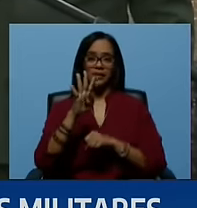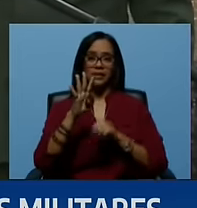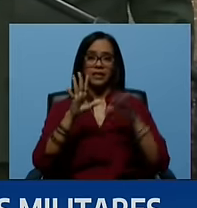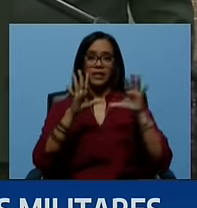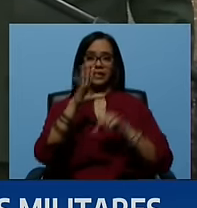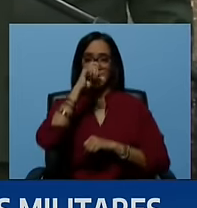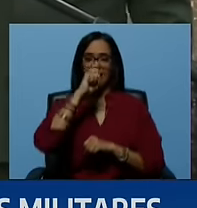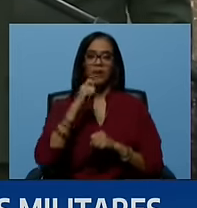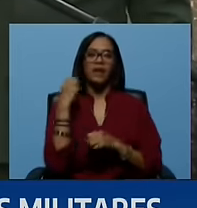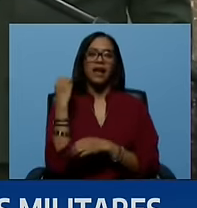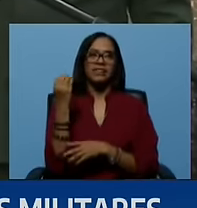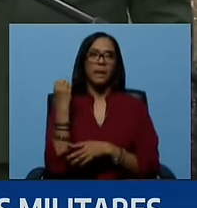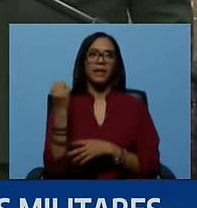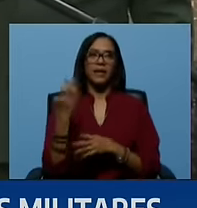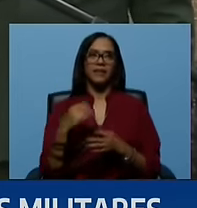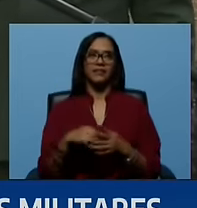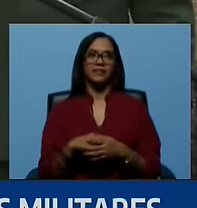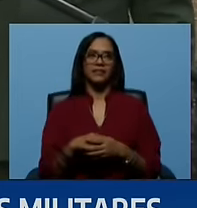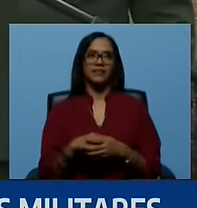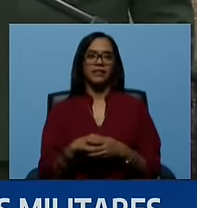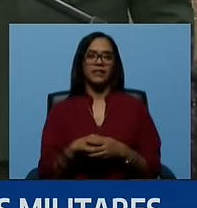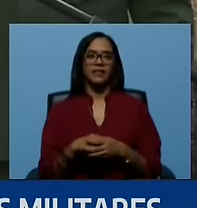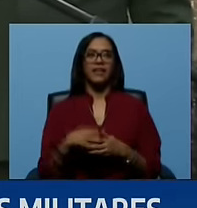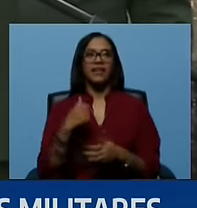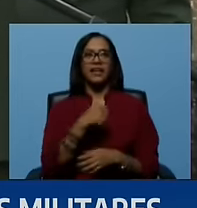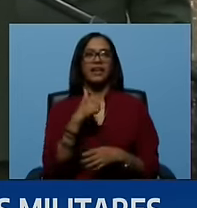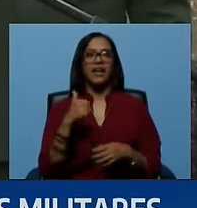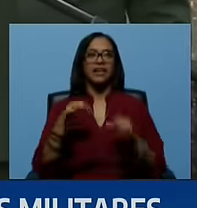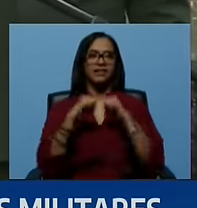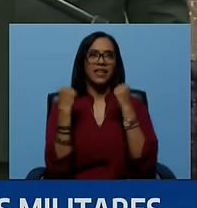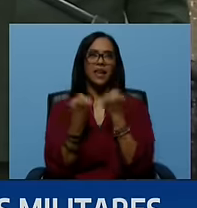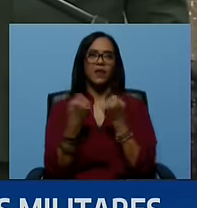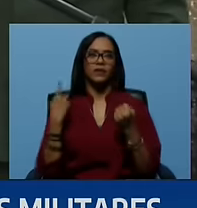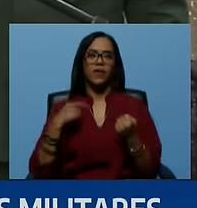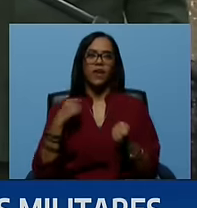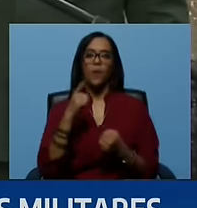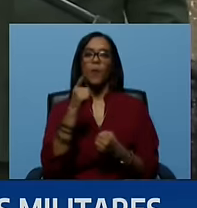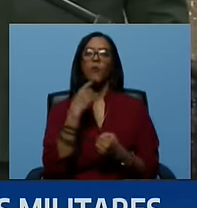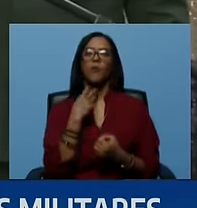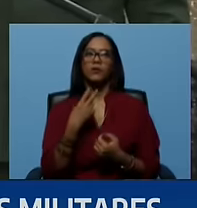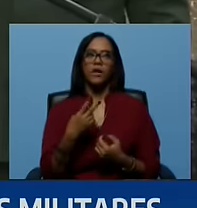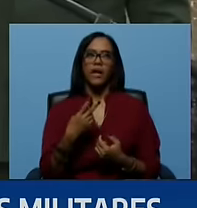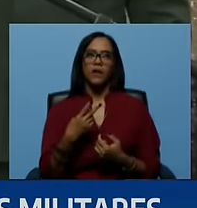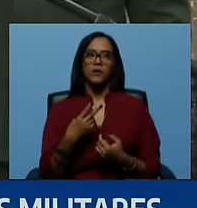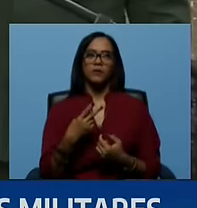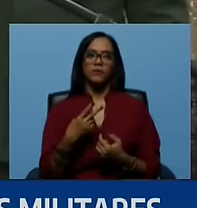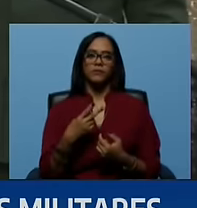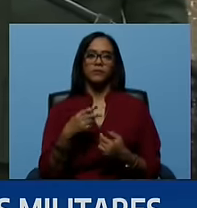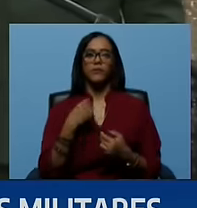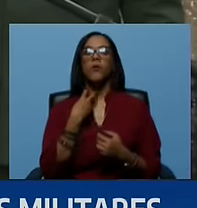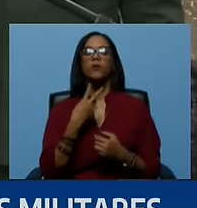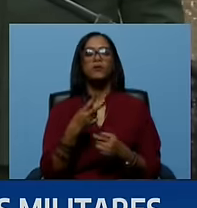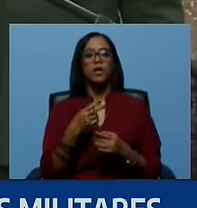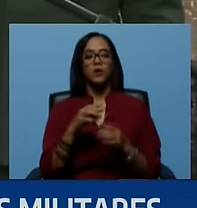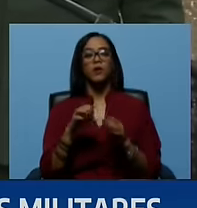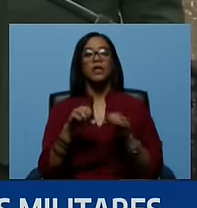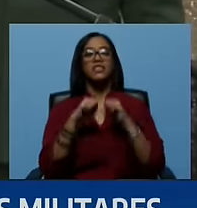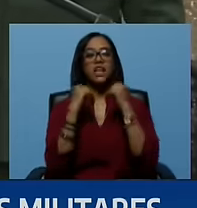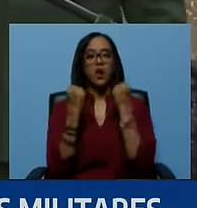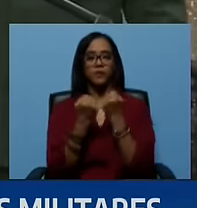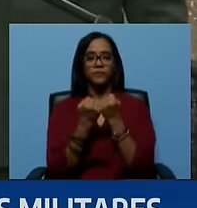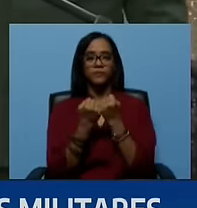una asamblea en cada aula teníamos un delegado el delegado de curso y